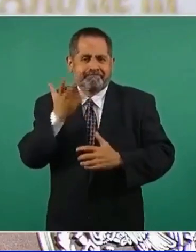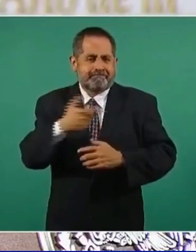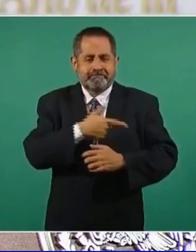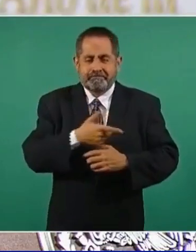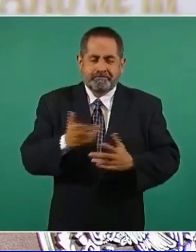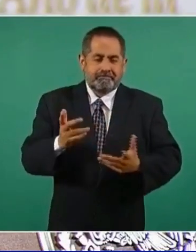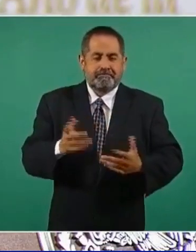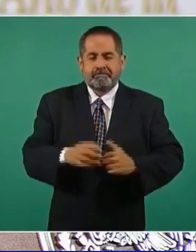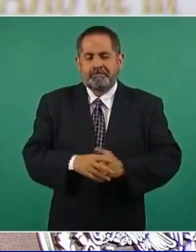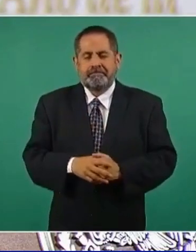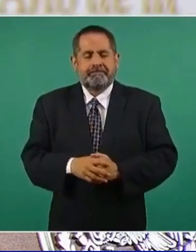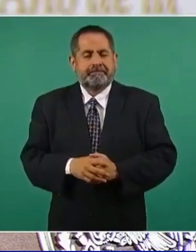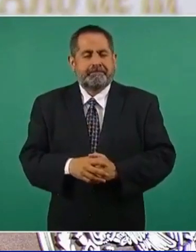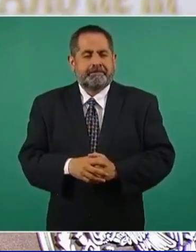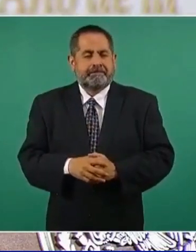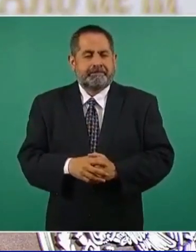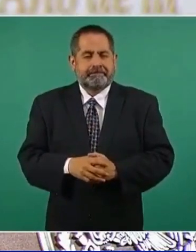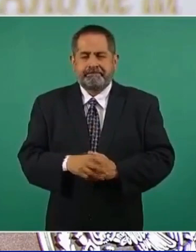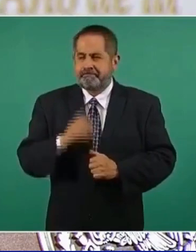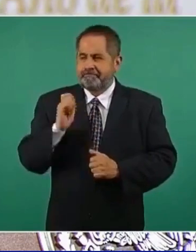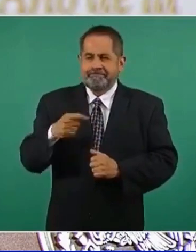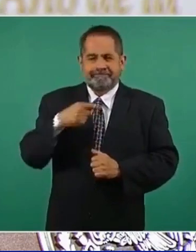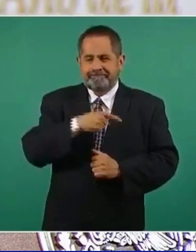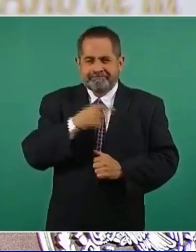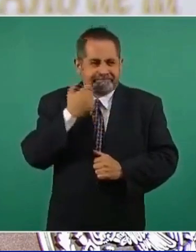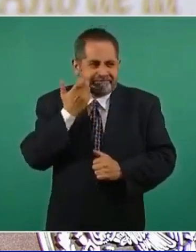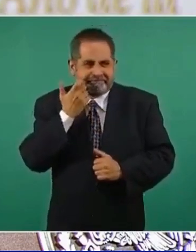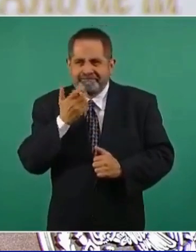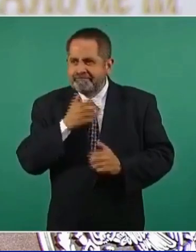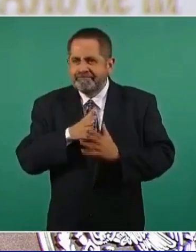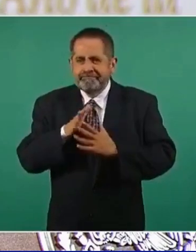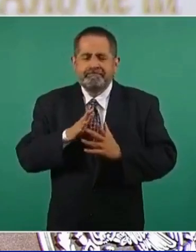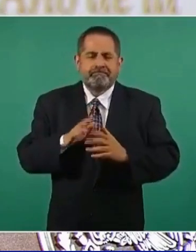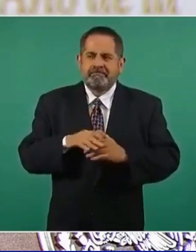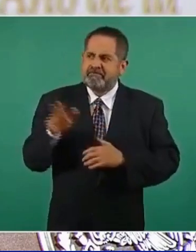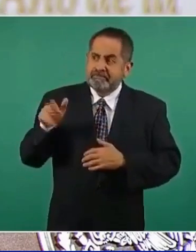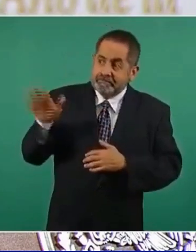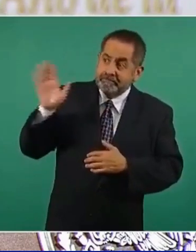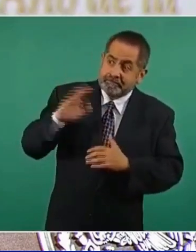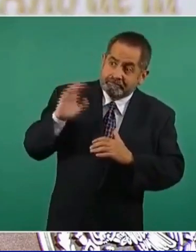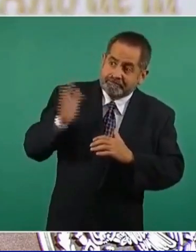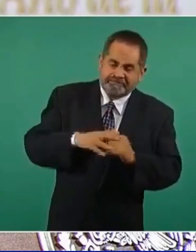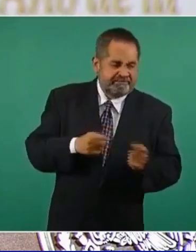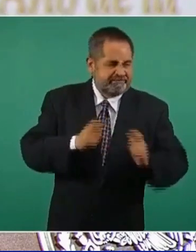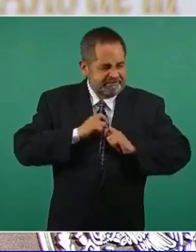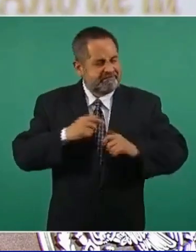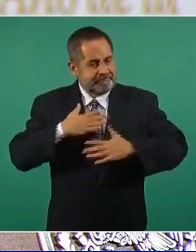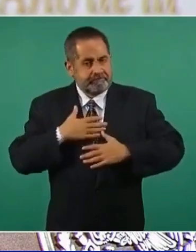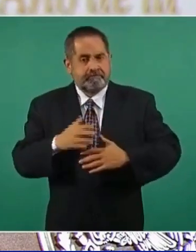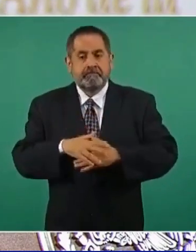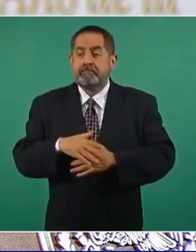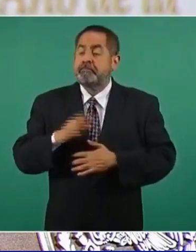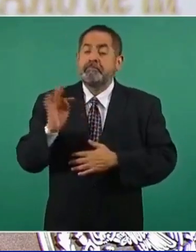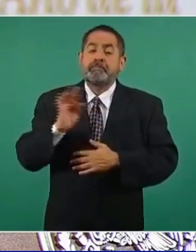esperando. Ya se va a ir, y además en una de